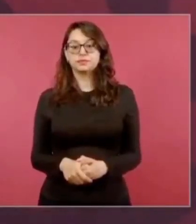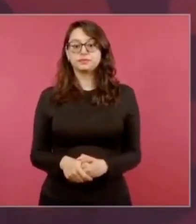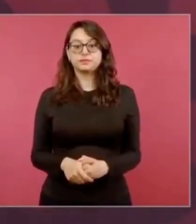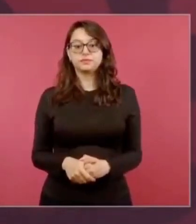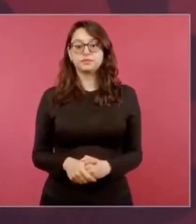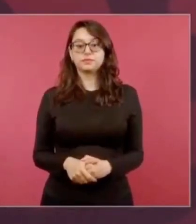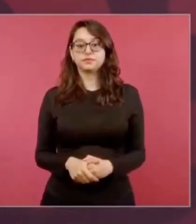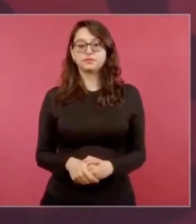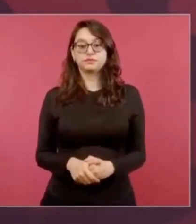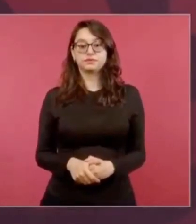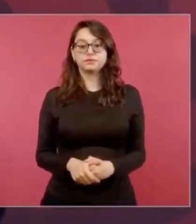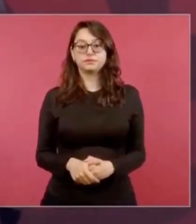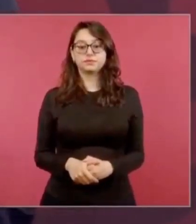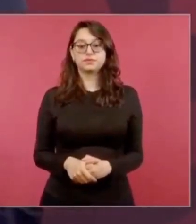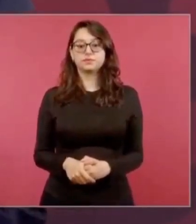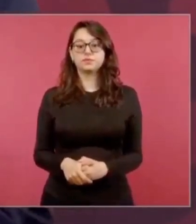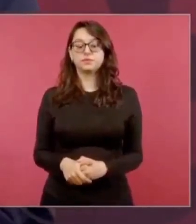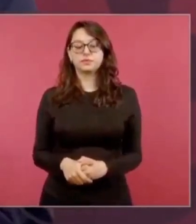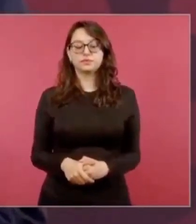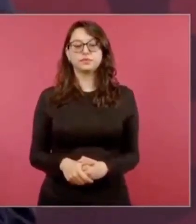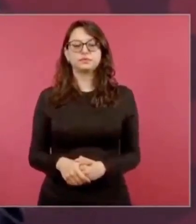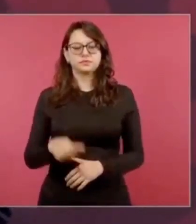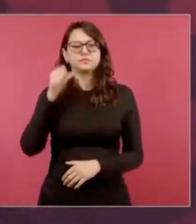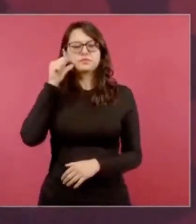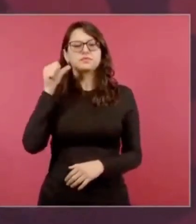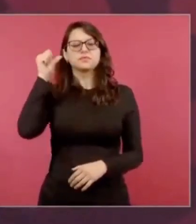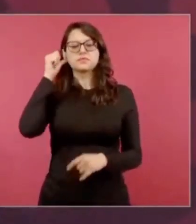Vimos ayer cómo el general Cárdenas,